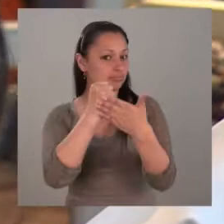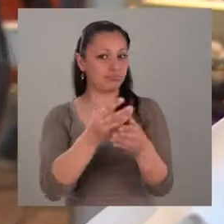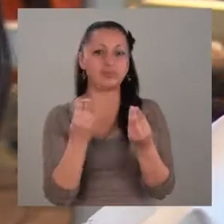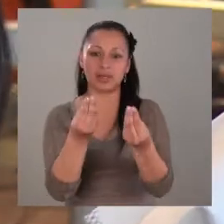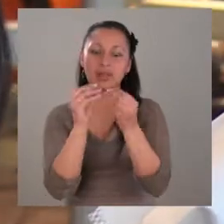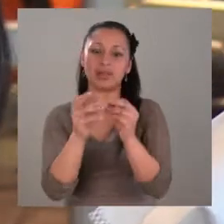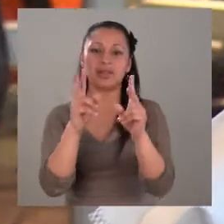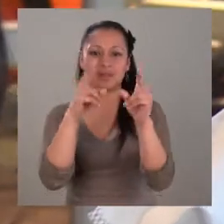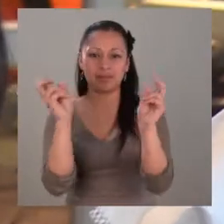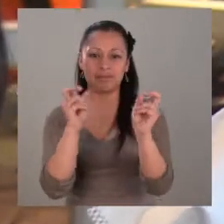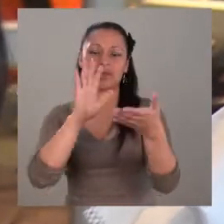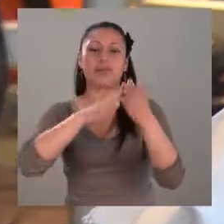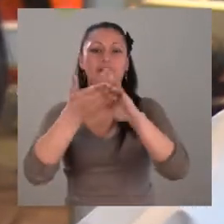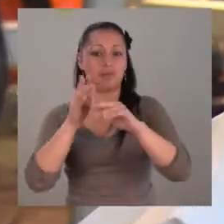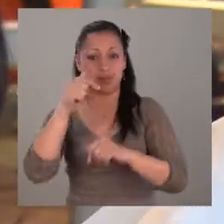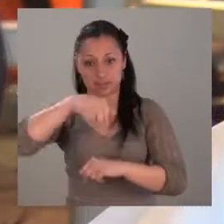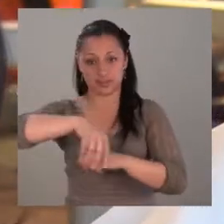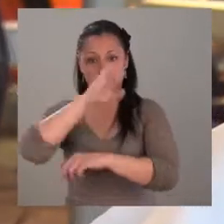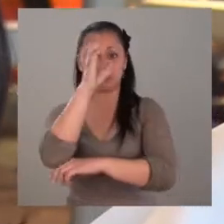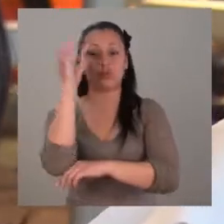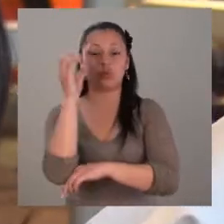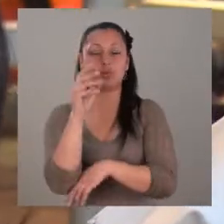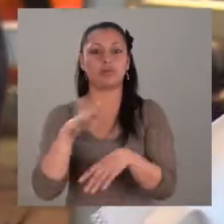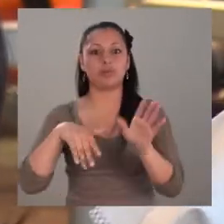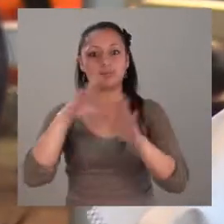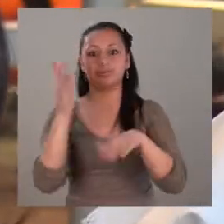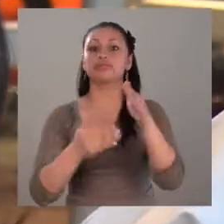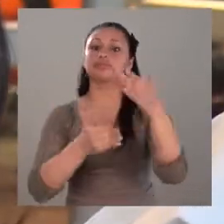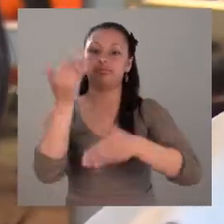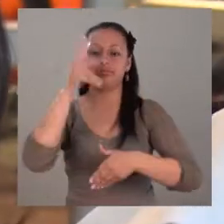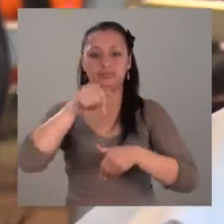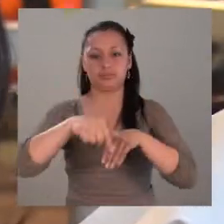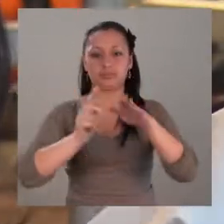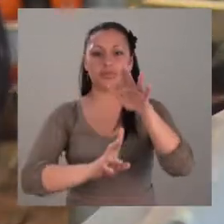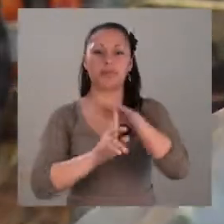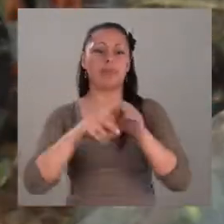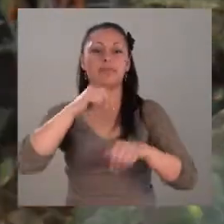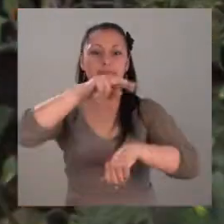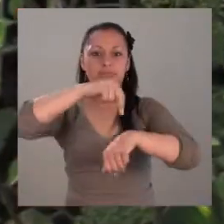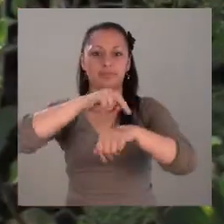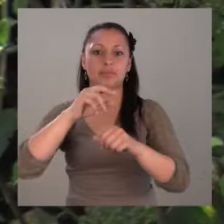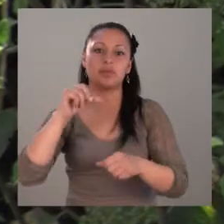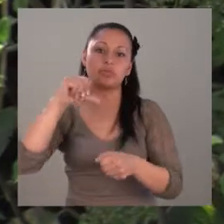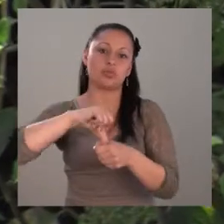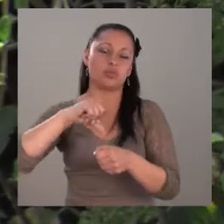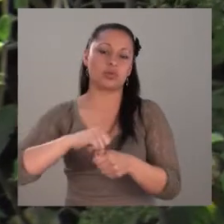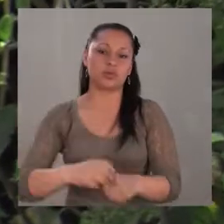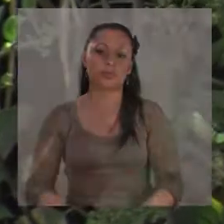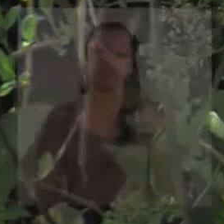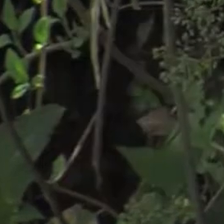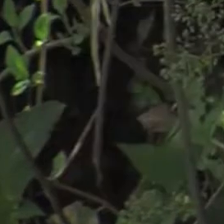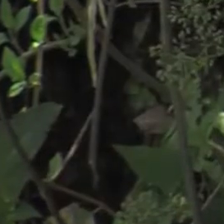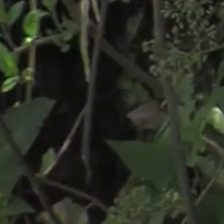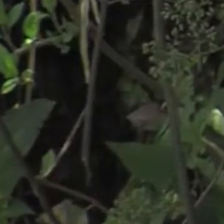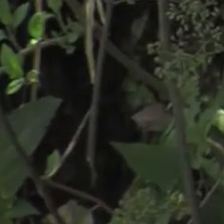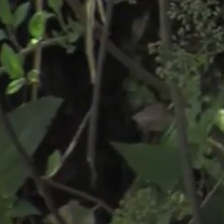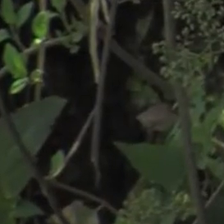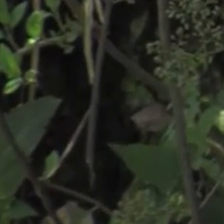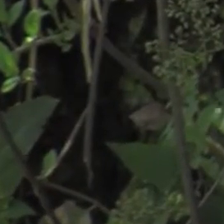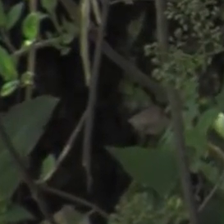gobernación para la cuestión de la paz que hay aquí en Colombia, empezando desde el departamento de Nariño y Putumayo.